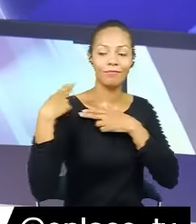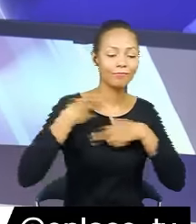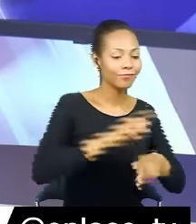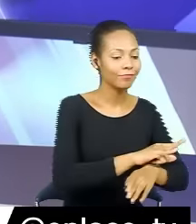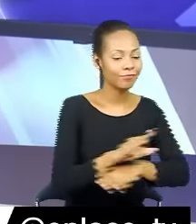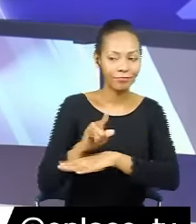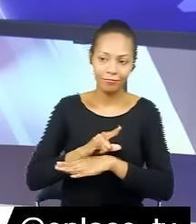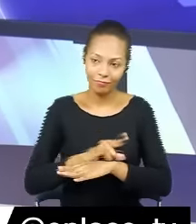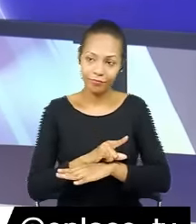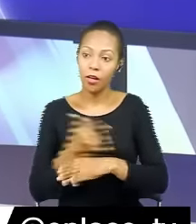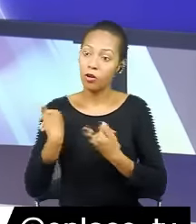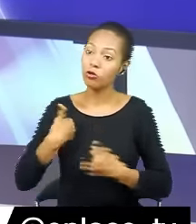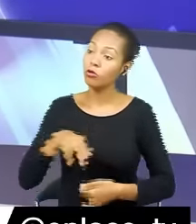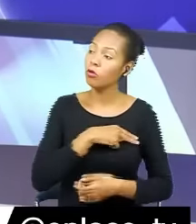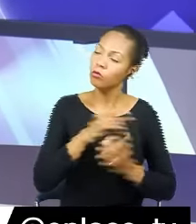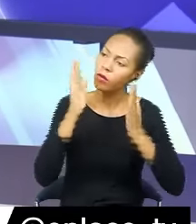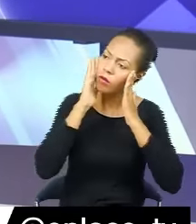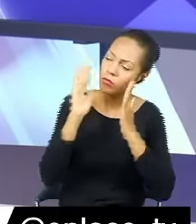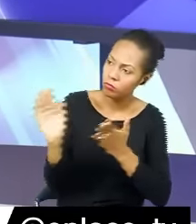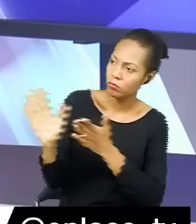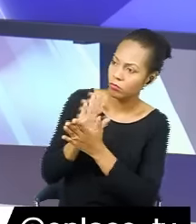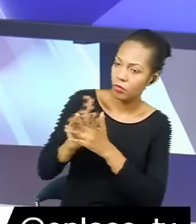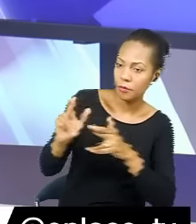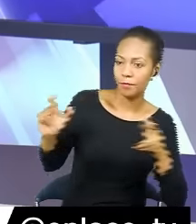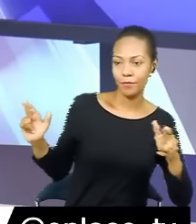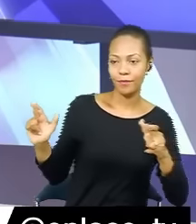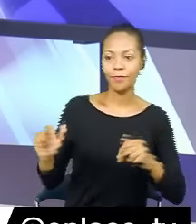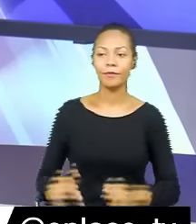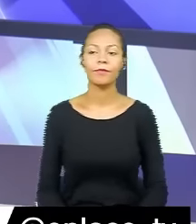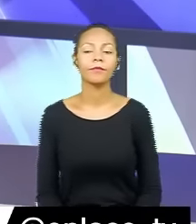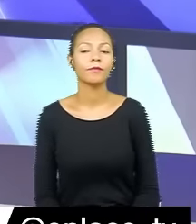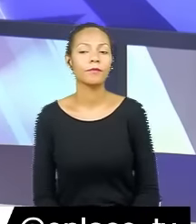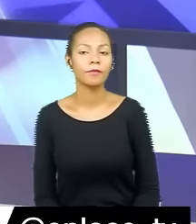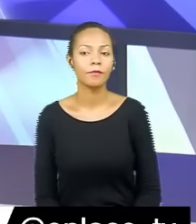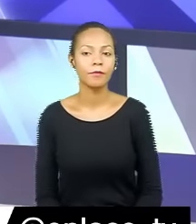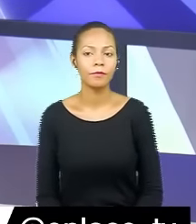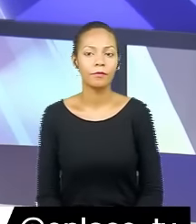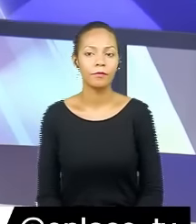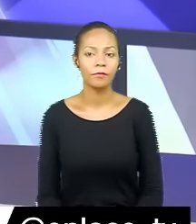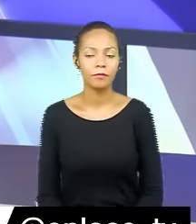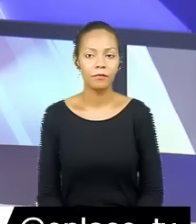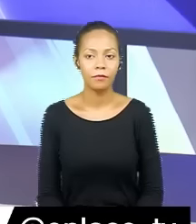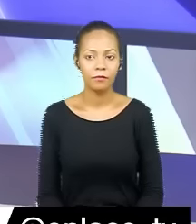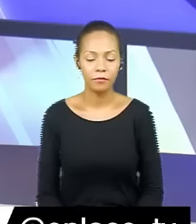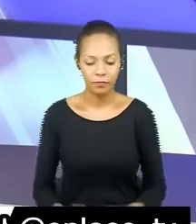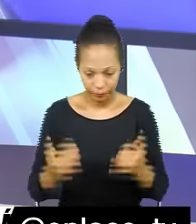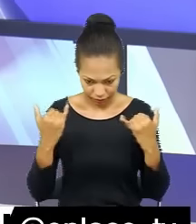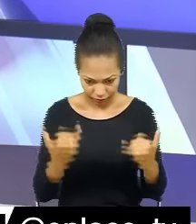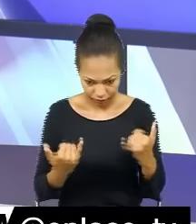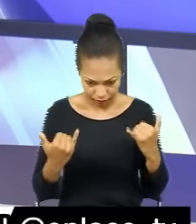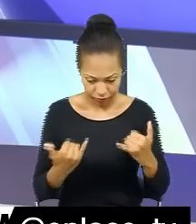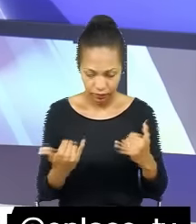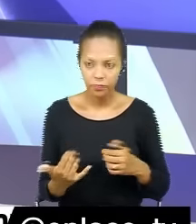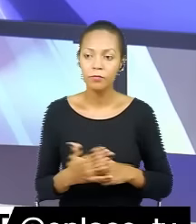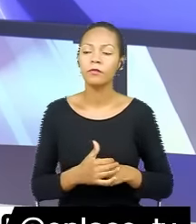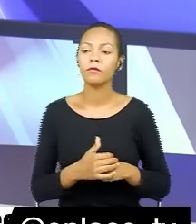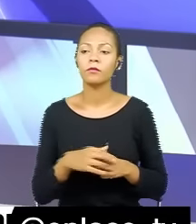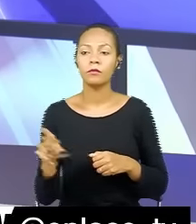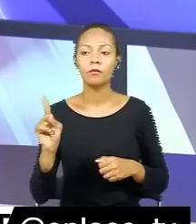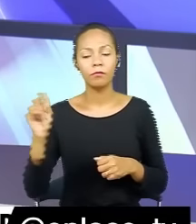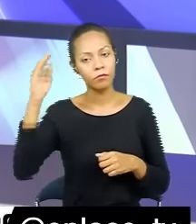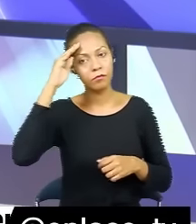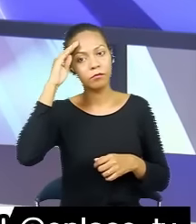atentos al desarrollo de esta información. En otras noticias, a esta hora, en el comando del Departamento de Policía del Magdalena